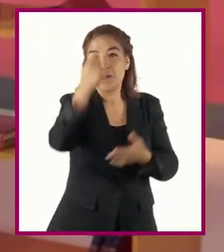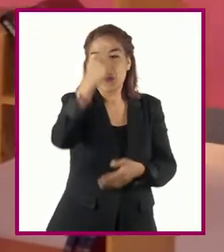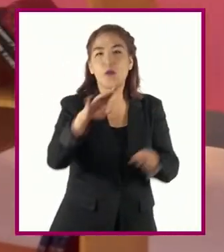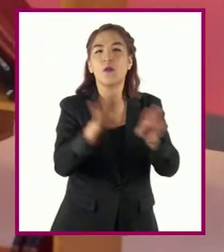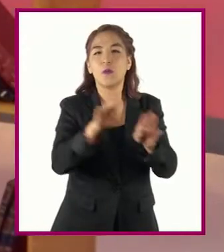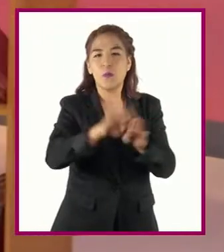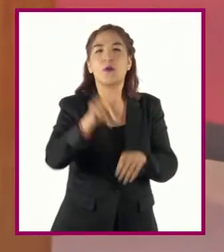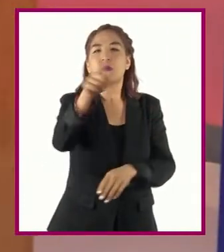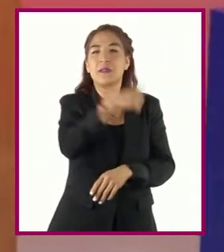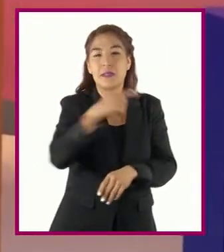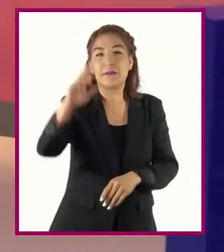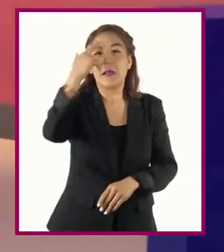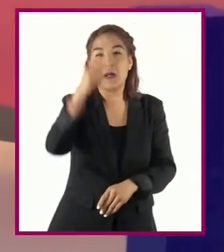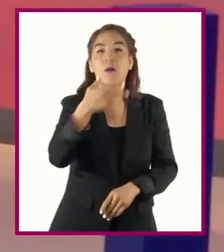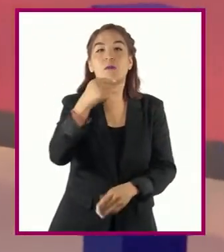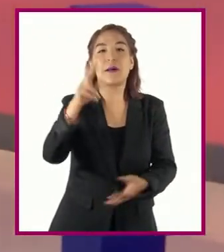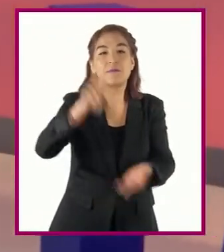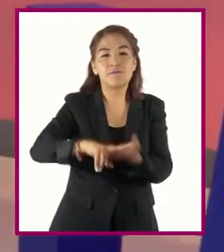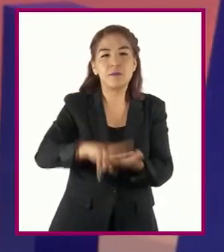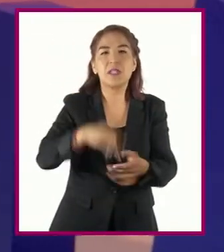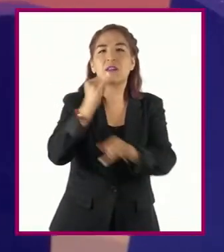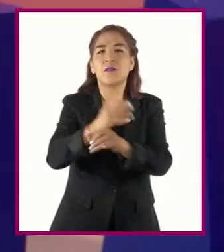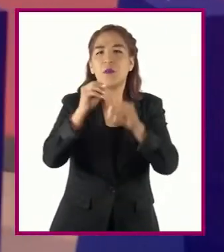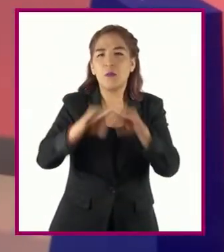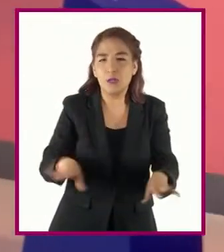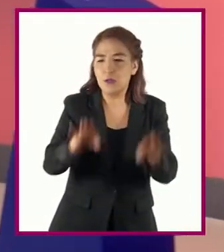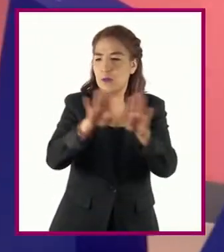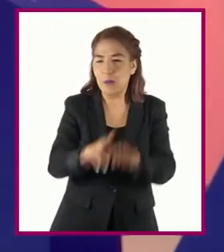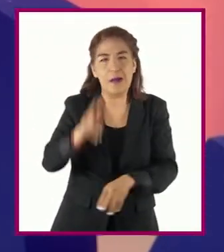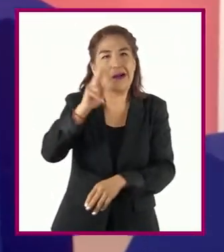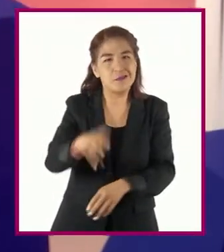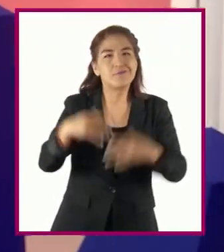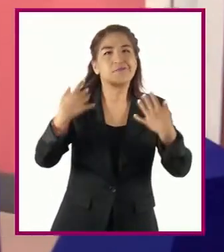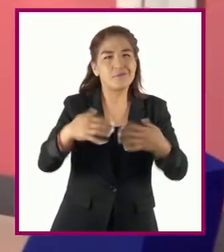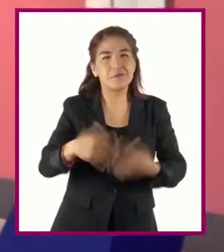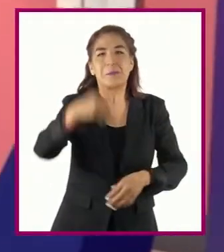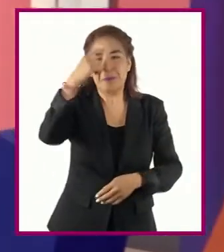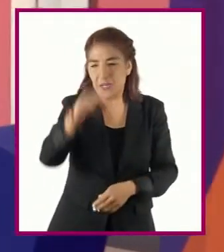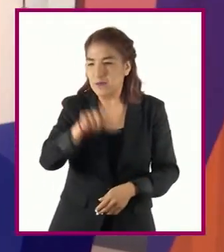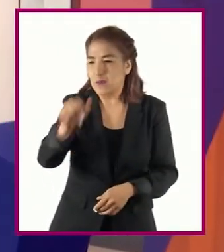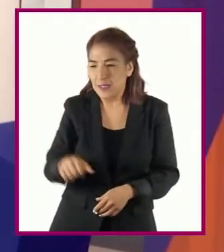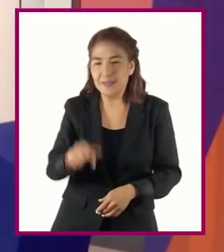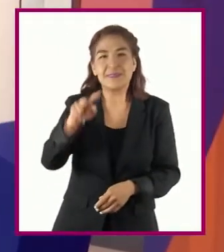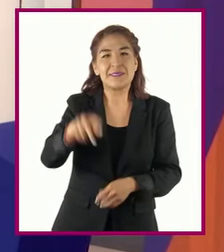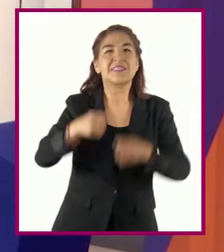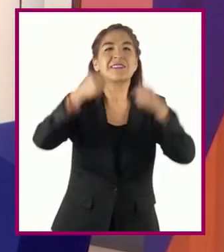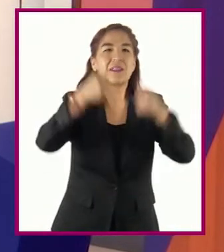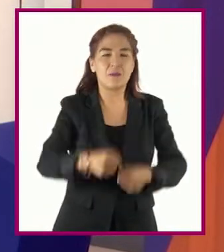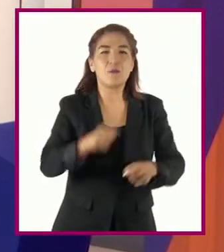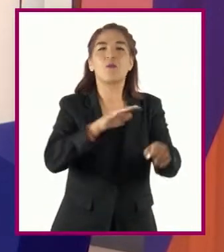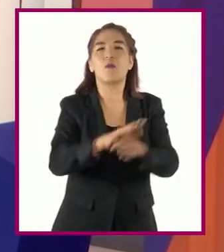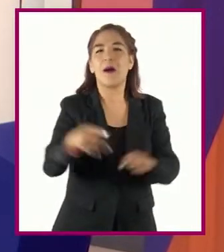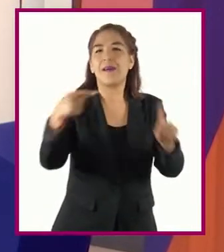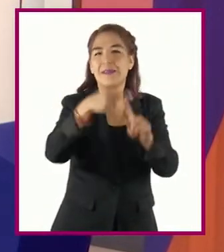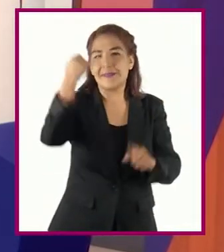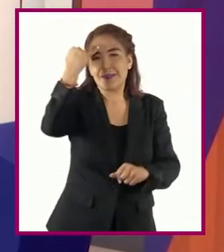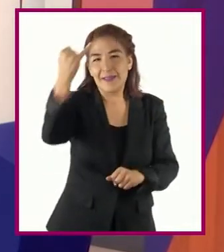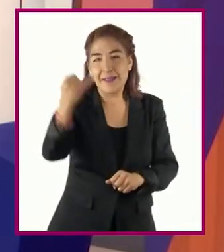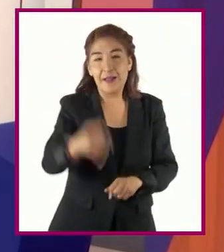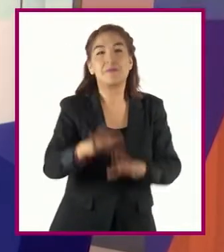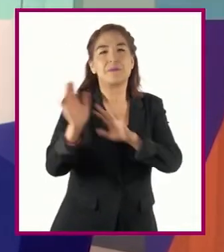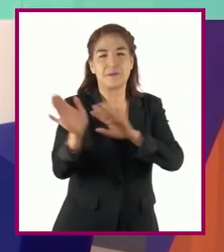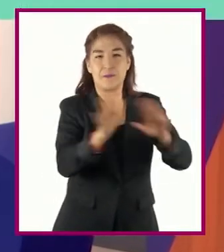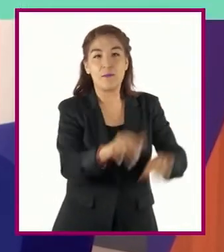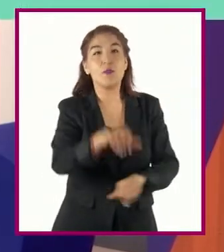expone una opinión avalada por una serie de razones o argumentos que lo llevaron a adoptar una cierta postura. Por otro